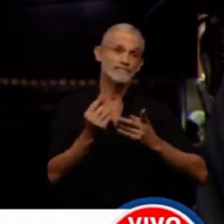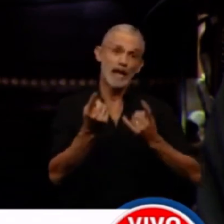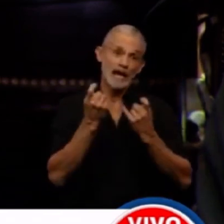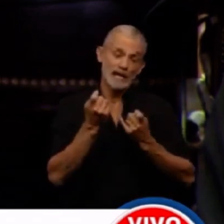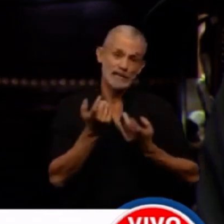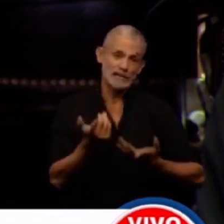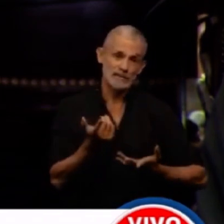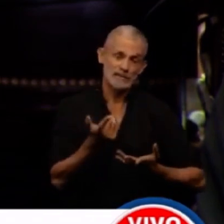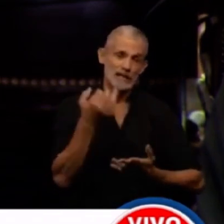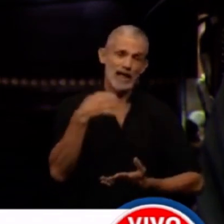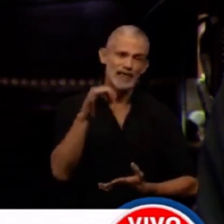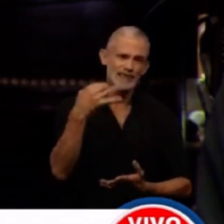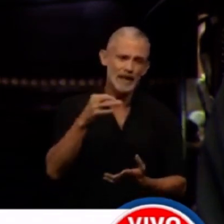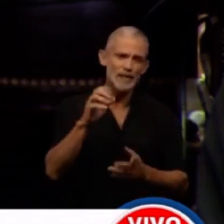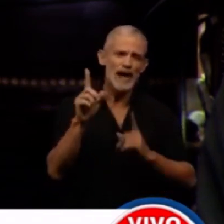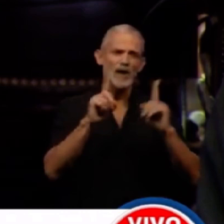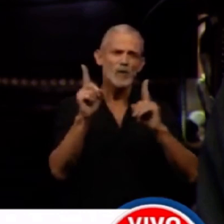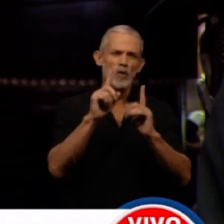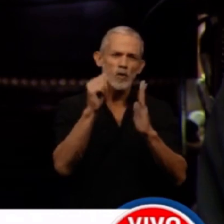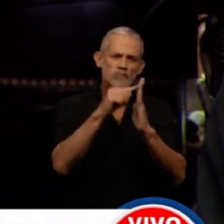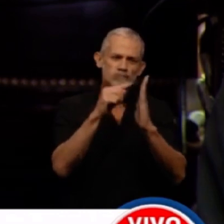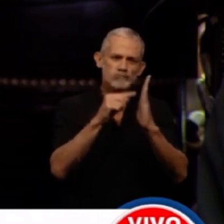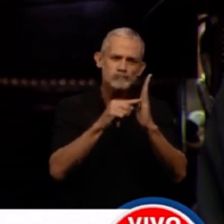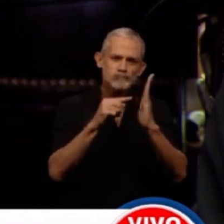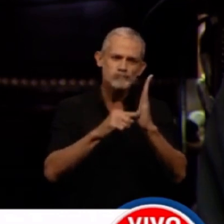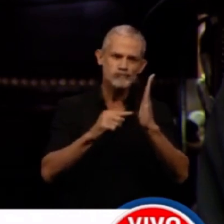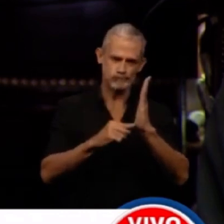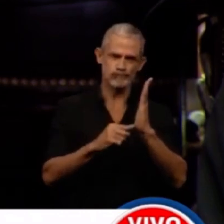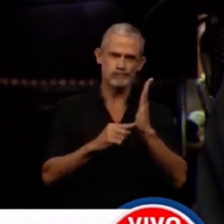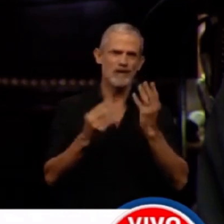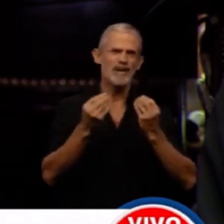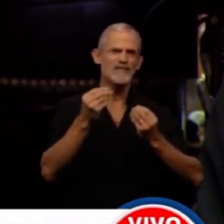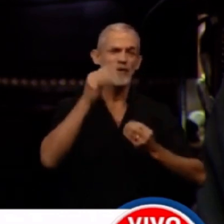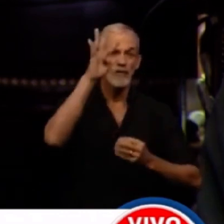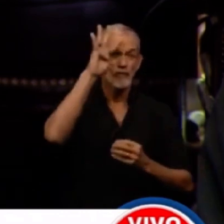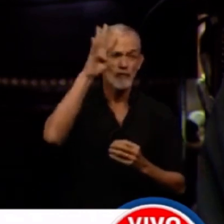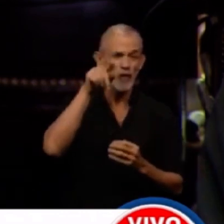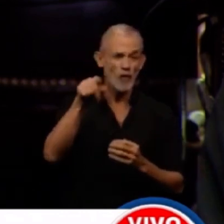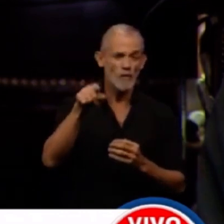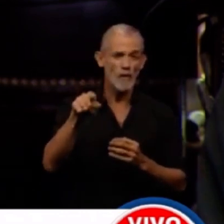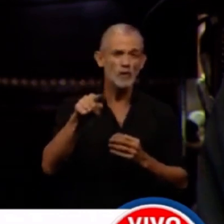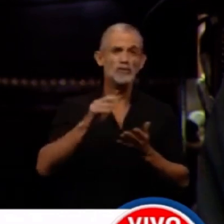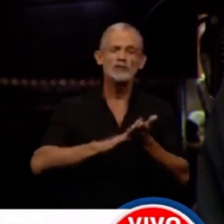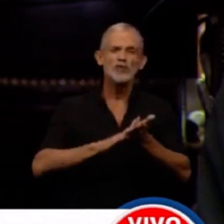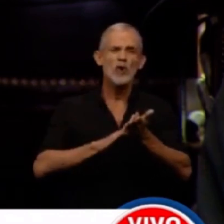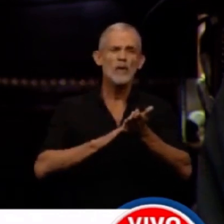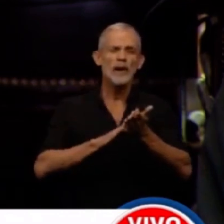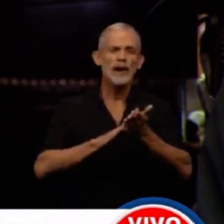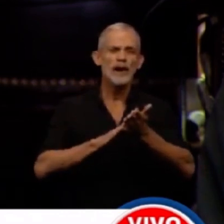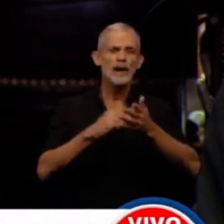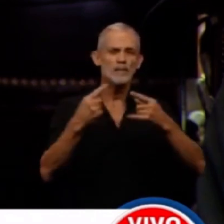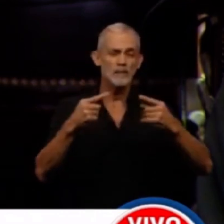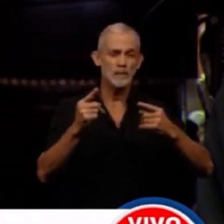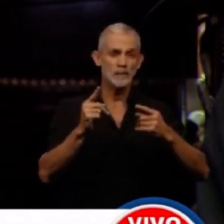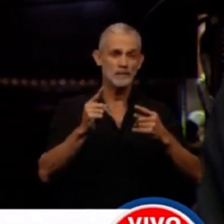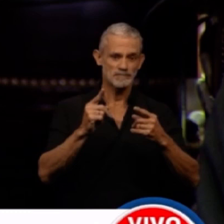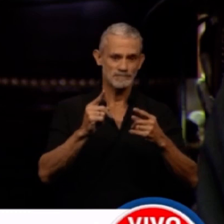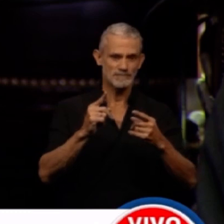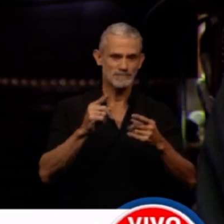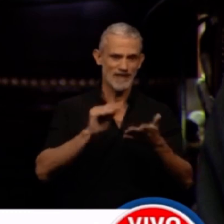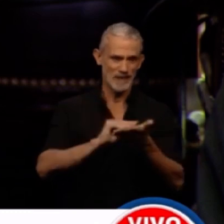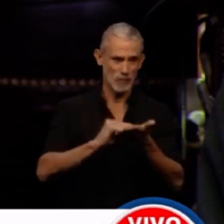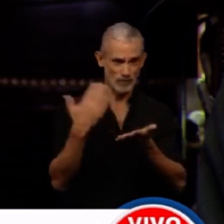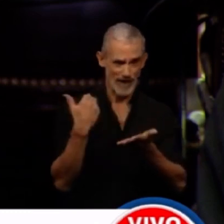necesariamente hay que hacer algunas consideraciones de lo que Formosa en relación a los dichos del miembro